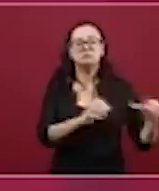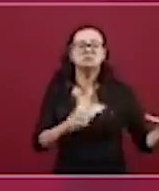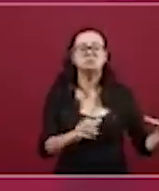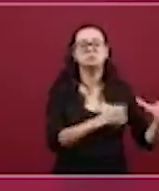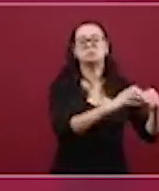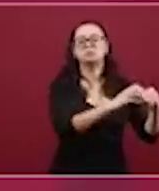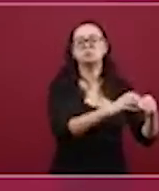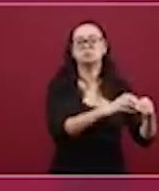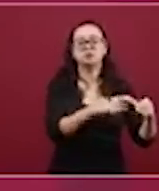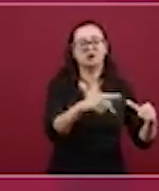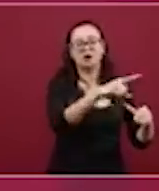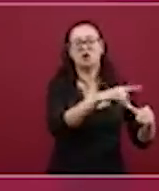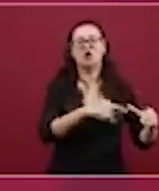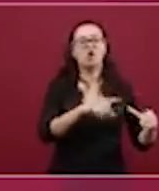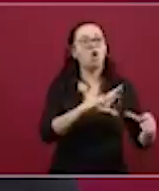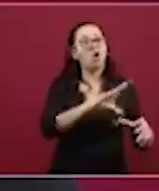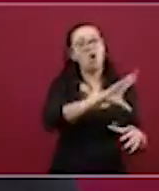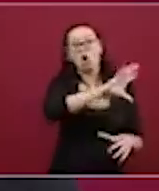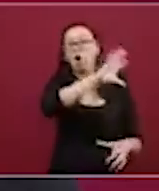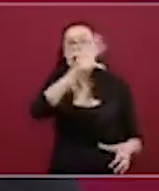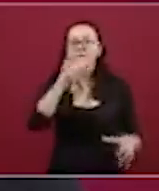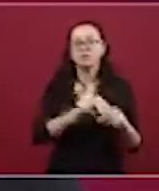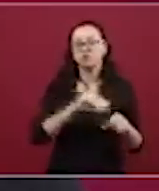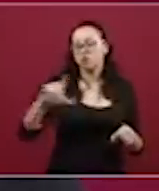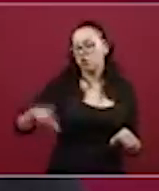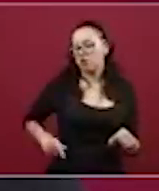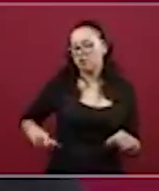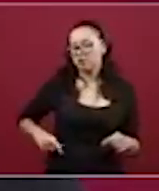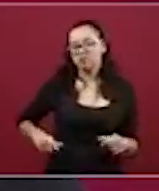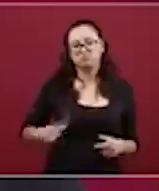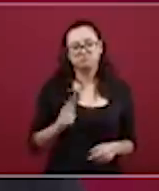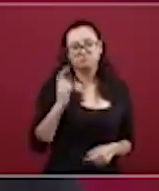acaparaban todas las compras del gobierno,